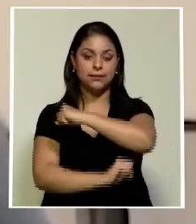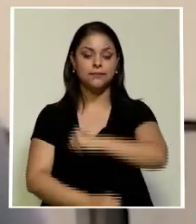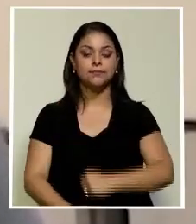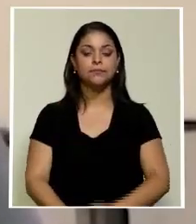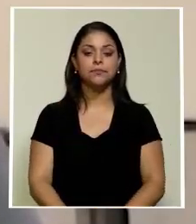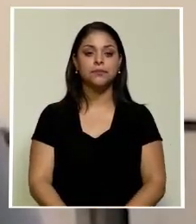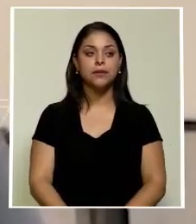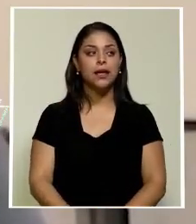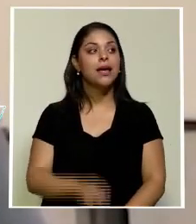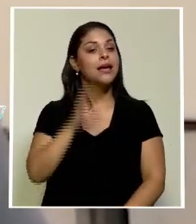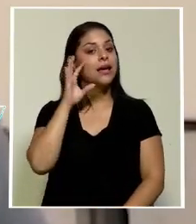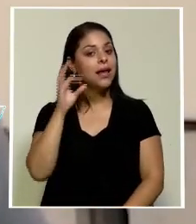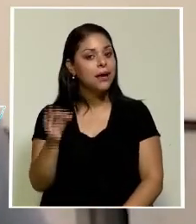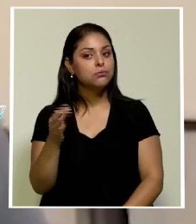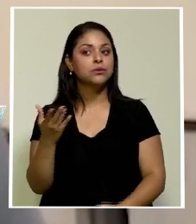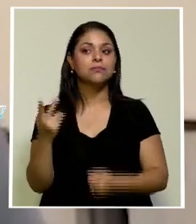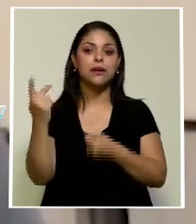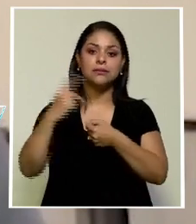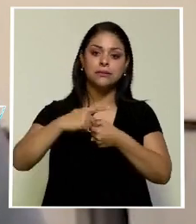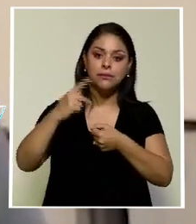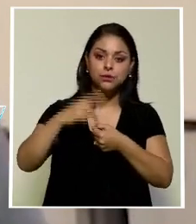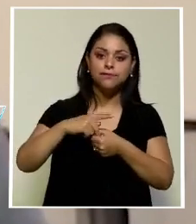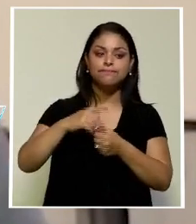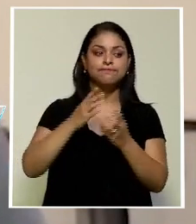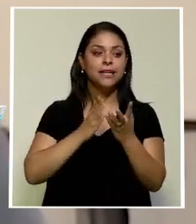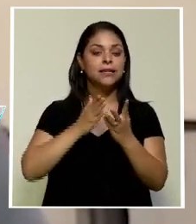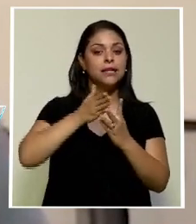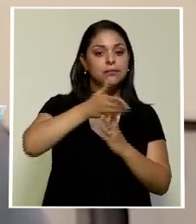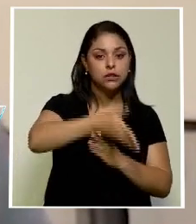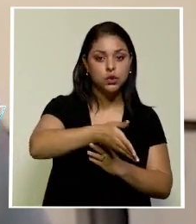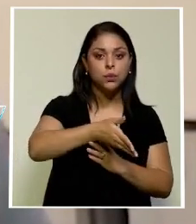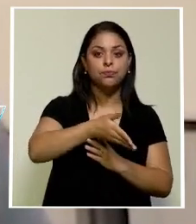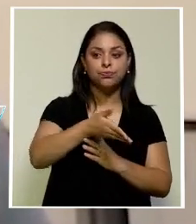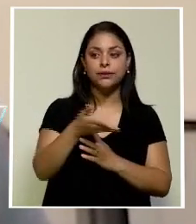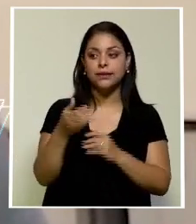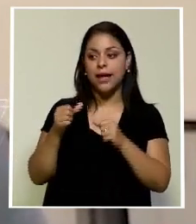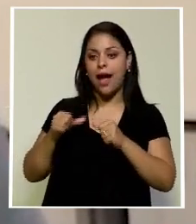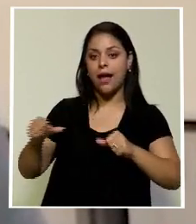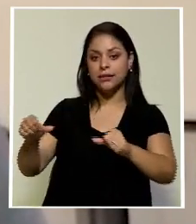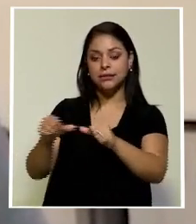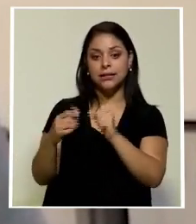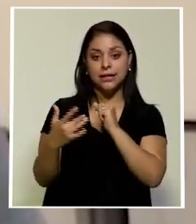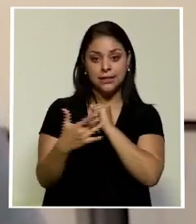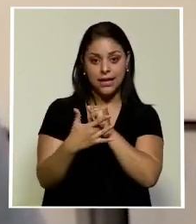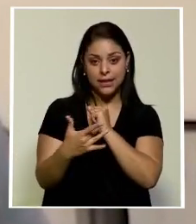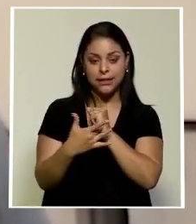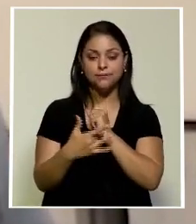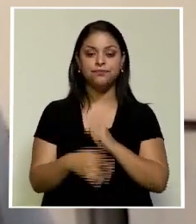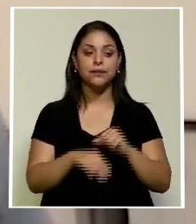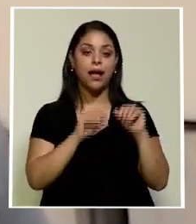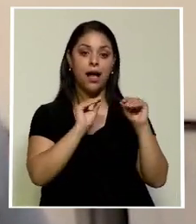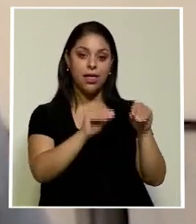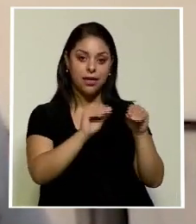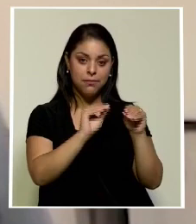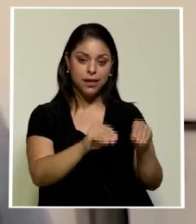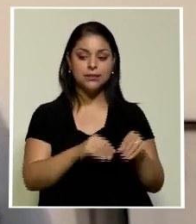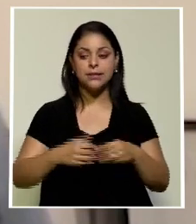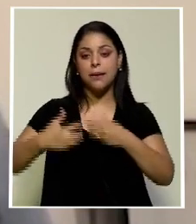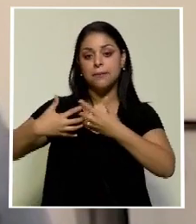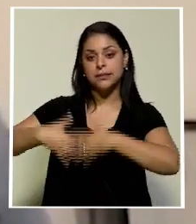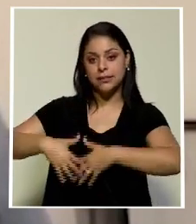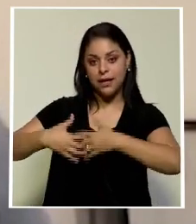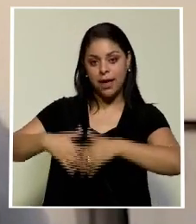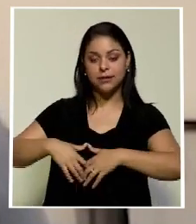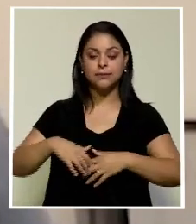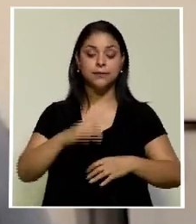la participación, la intervención de las áreas técnicas, académicas, empresariales